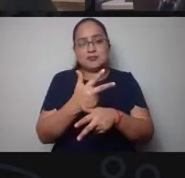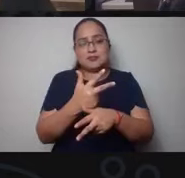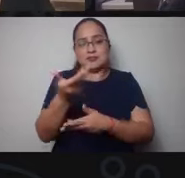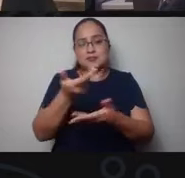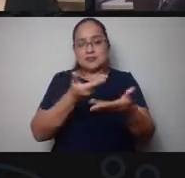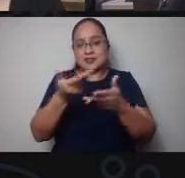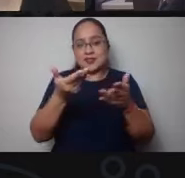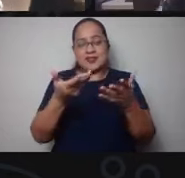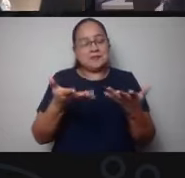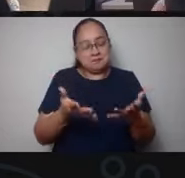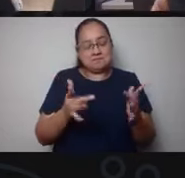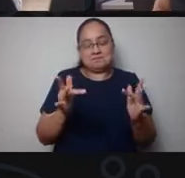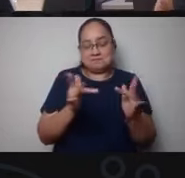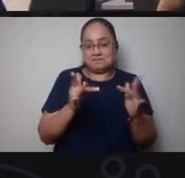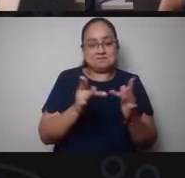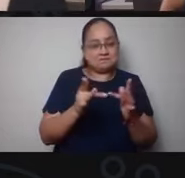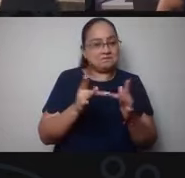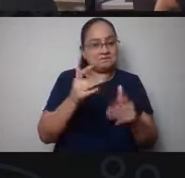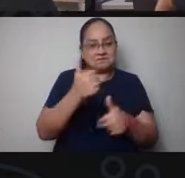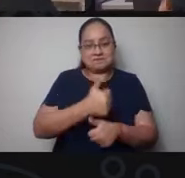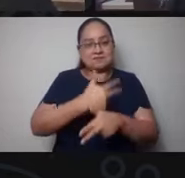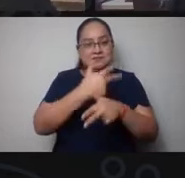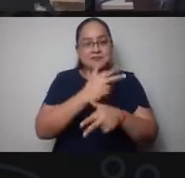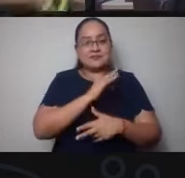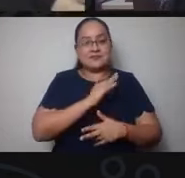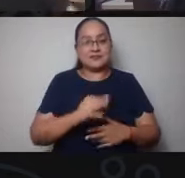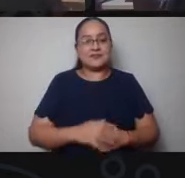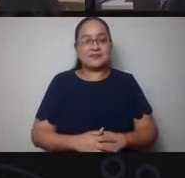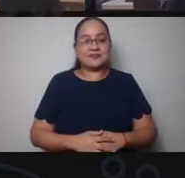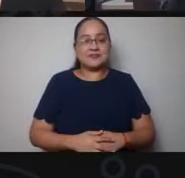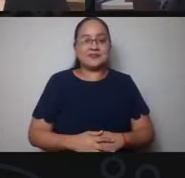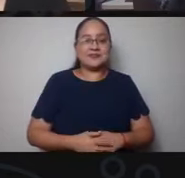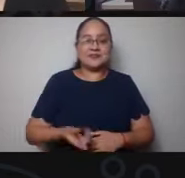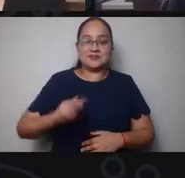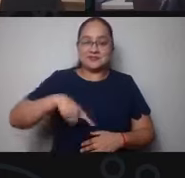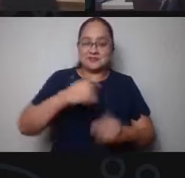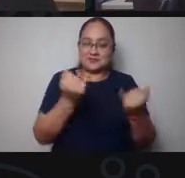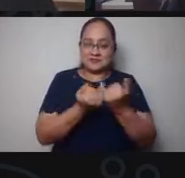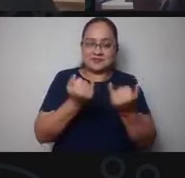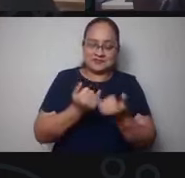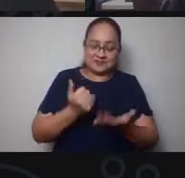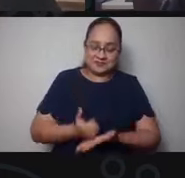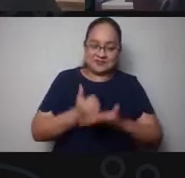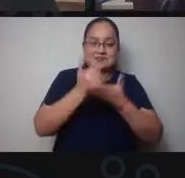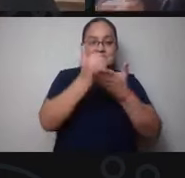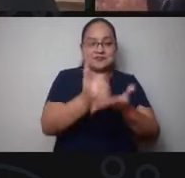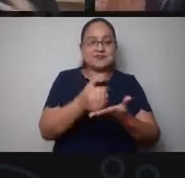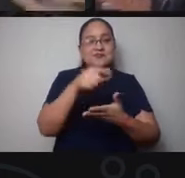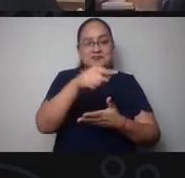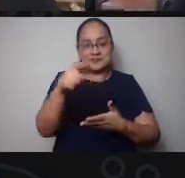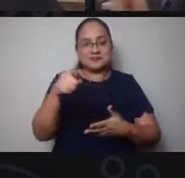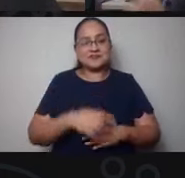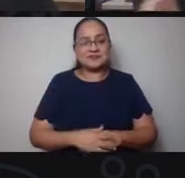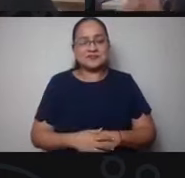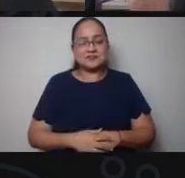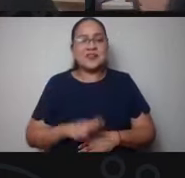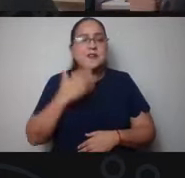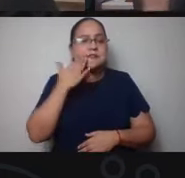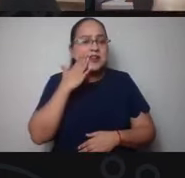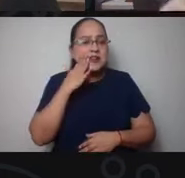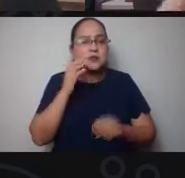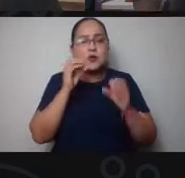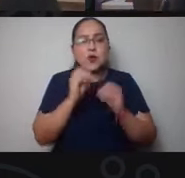a conectarse ahí también, supongo, nosotros podemos ayudarles con muchísimo gusto. Sí, por Facebook